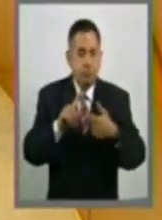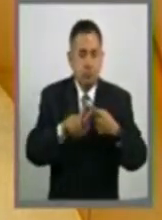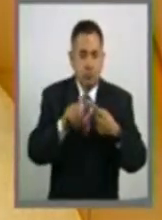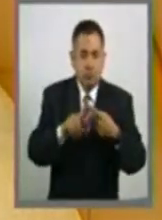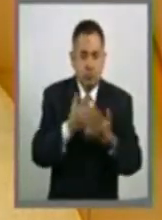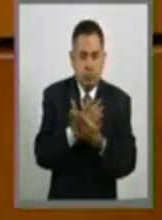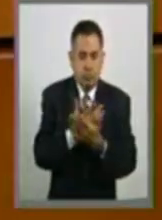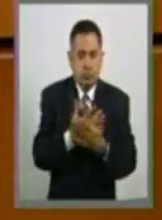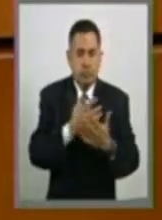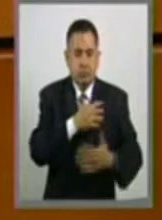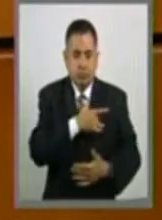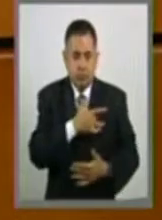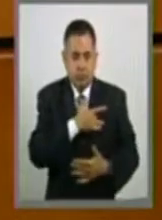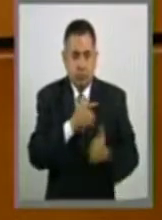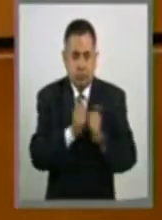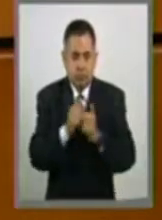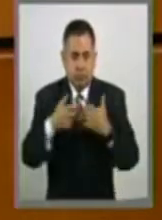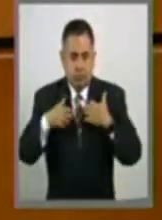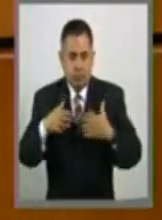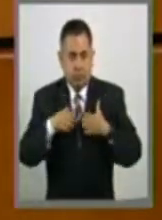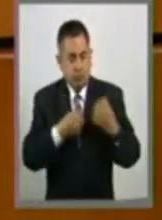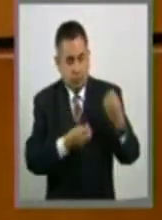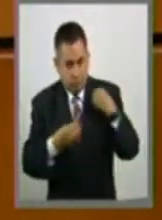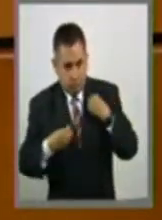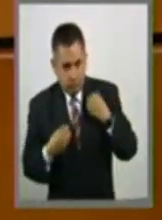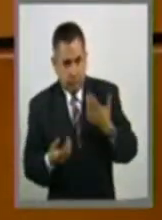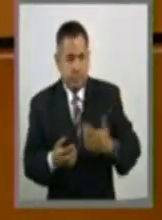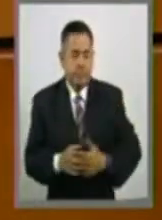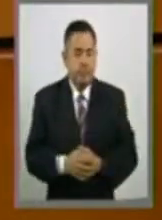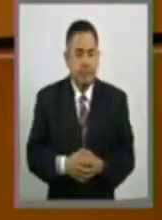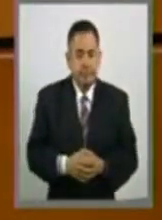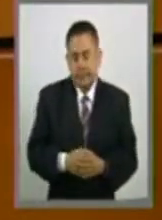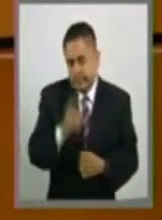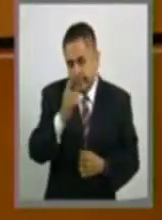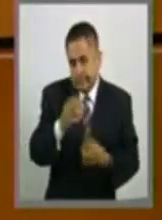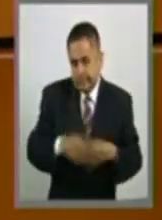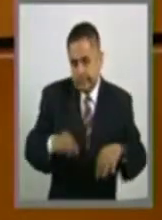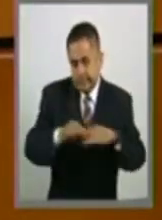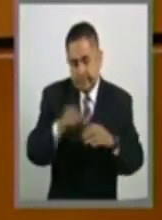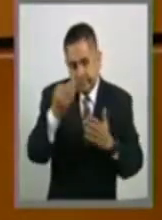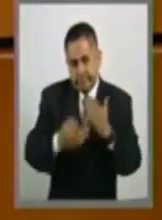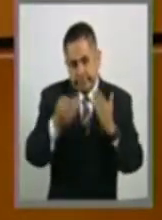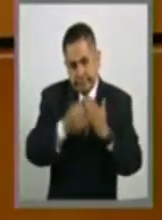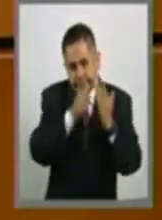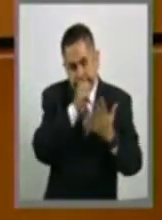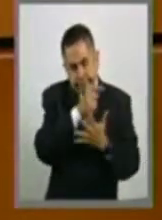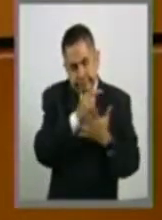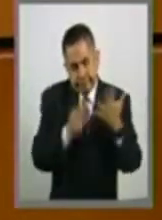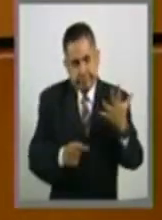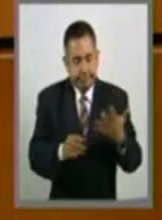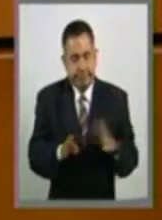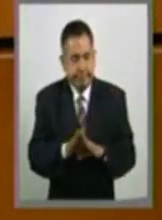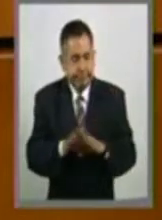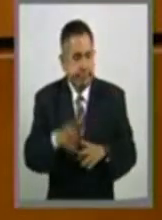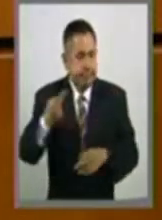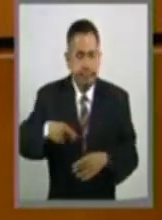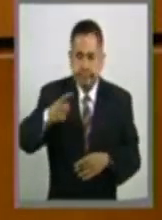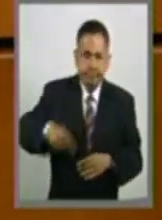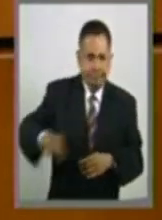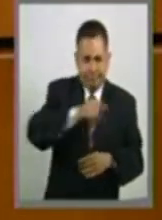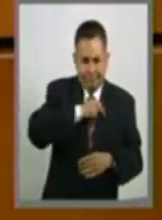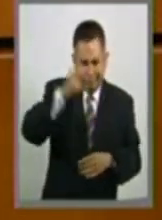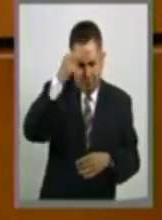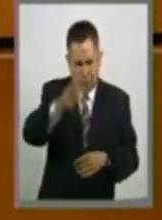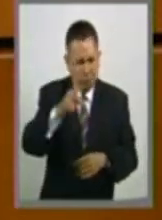corazón, pulmón. Es importante señalar algunos indicadores que dan cuenta de que los mexicanos somos